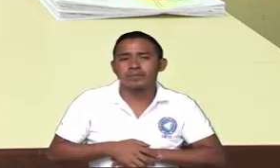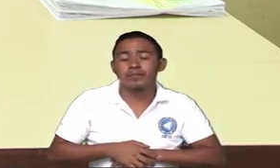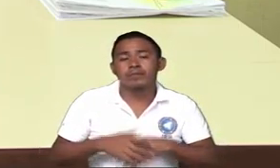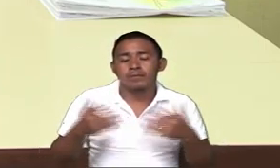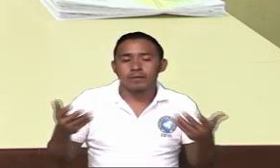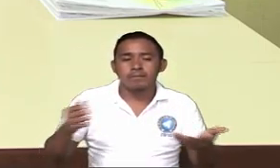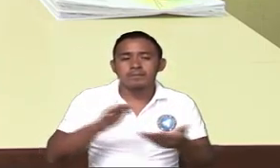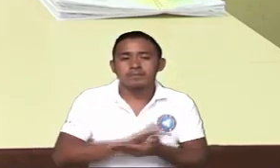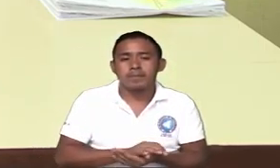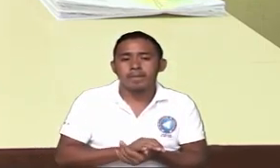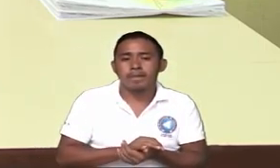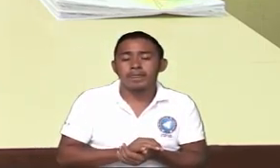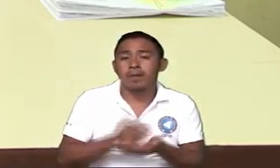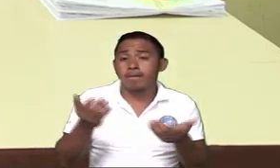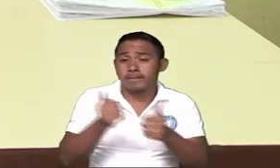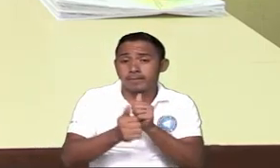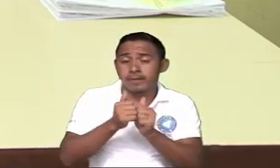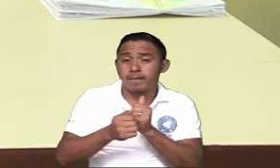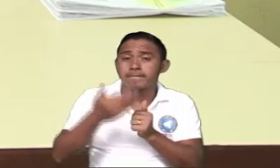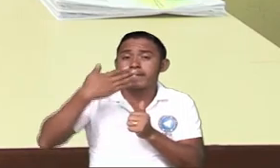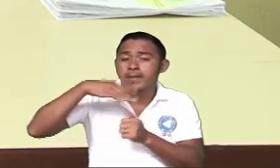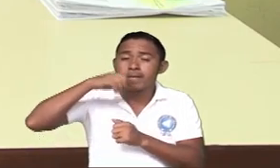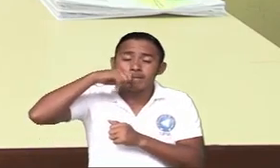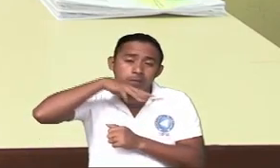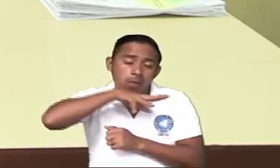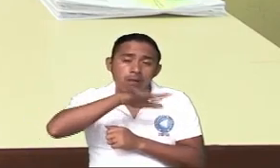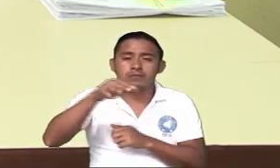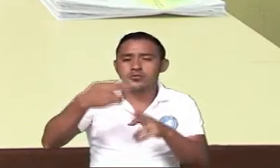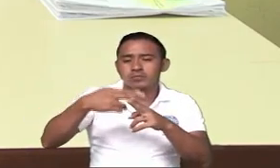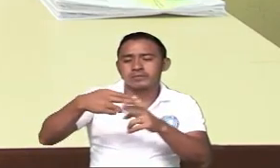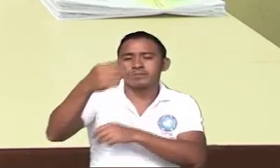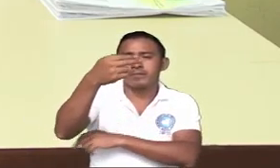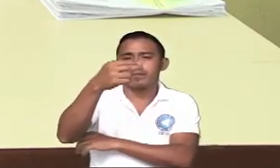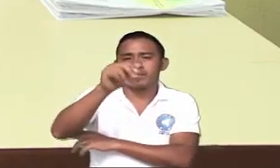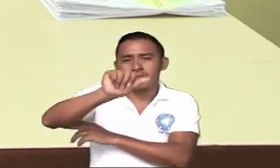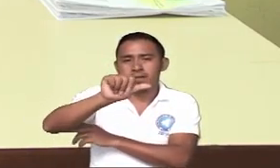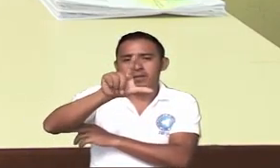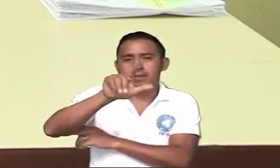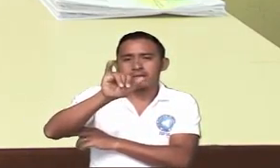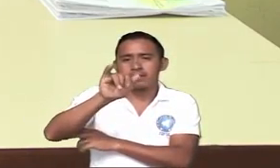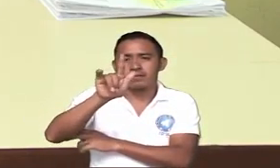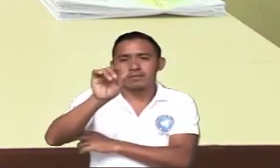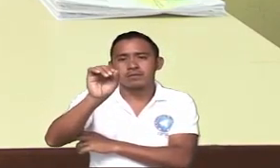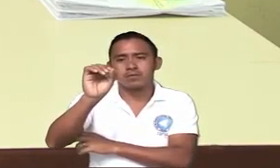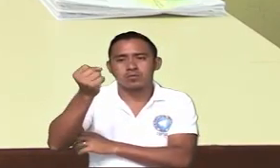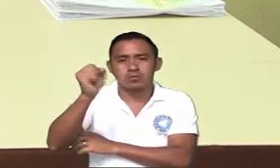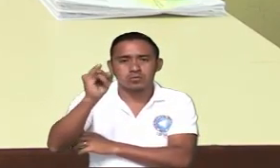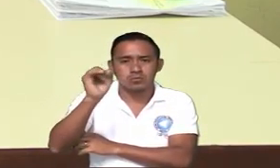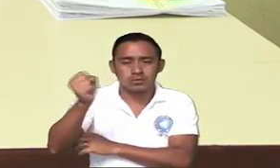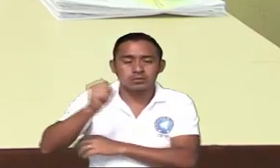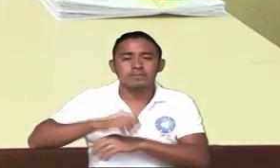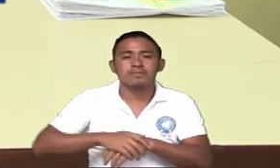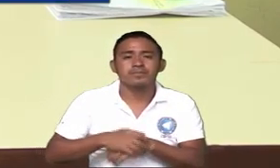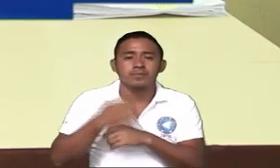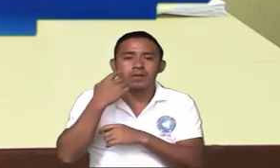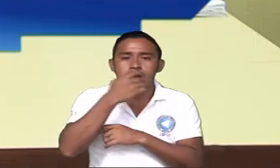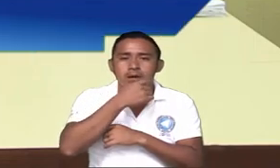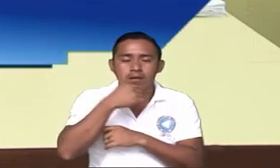primeramente, el mal aliento o halitosis se define como un olor desagradable proveniente de lo que es la cavidad